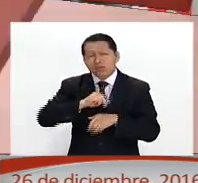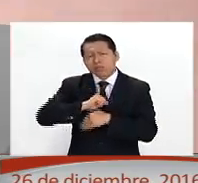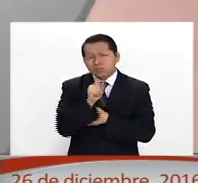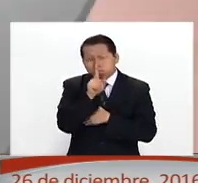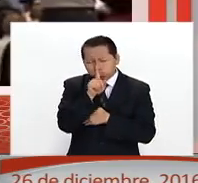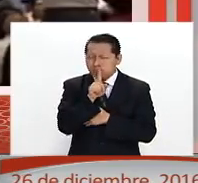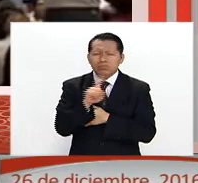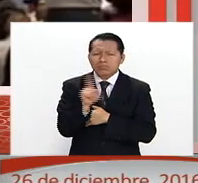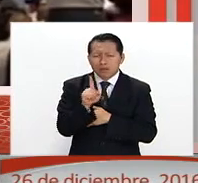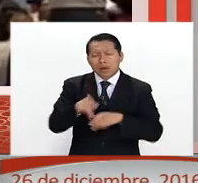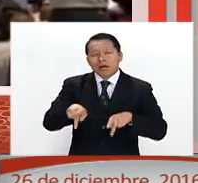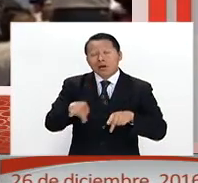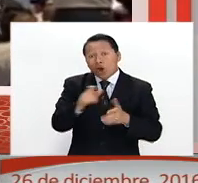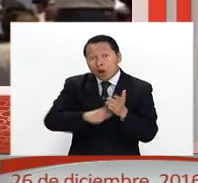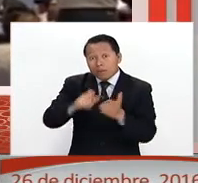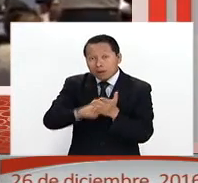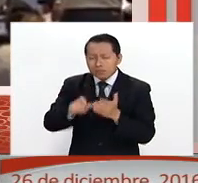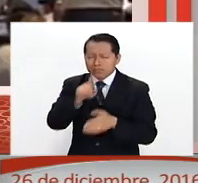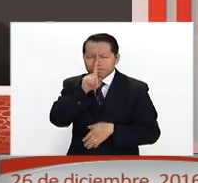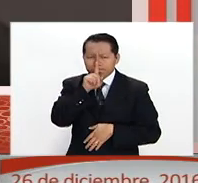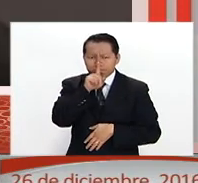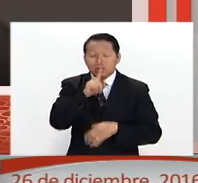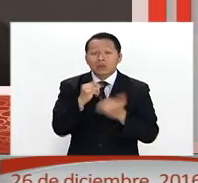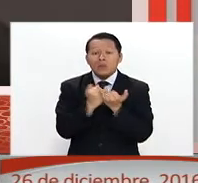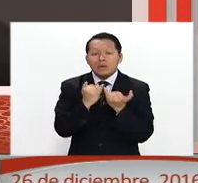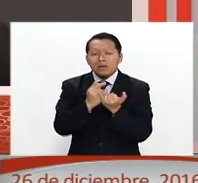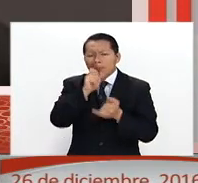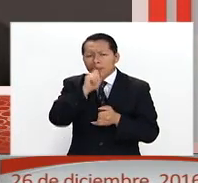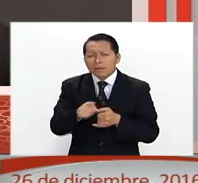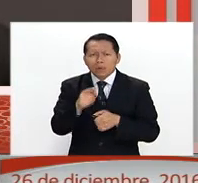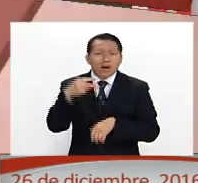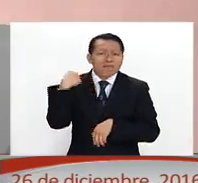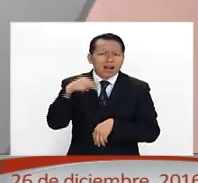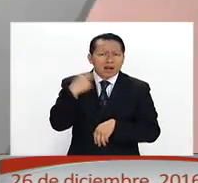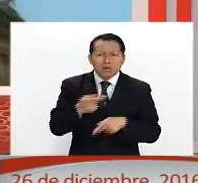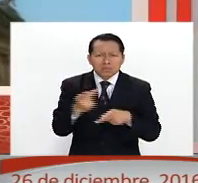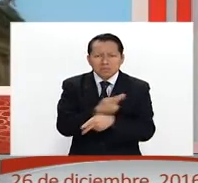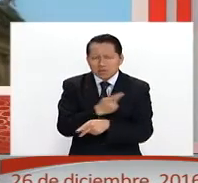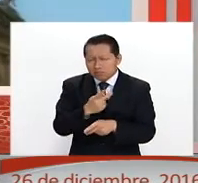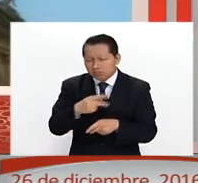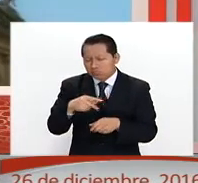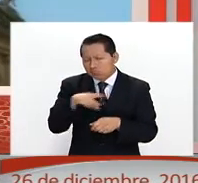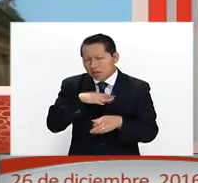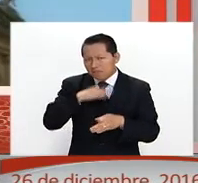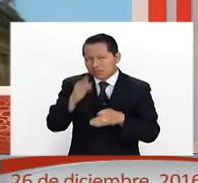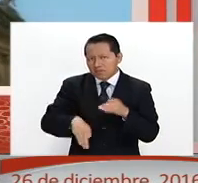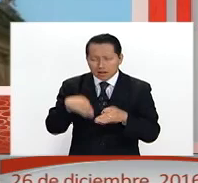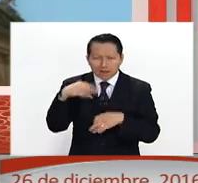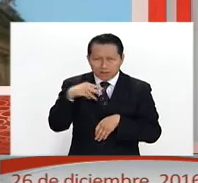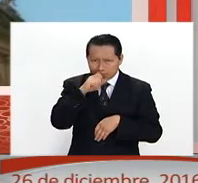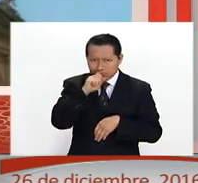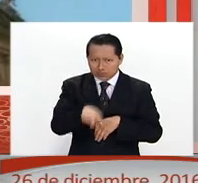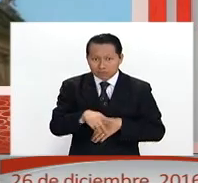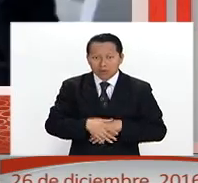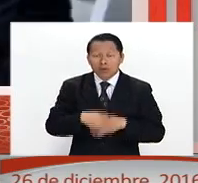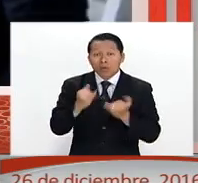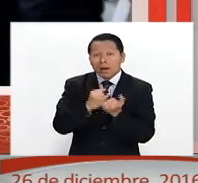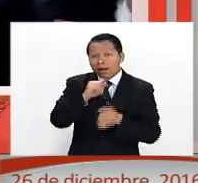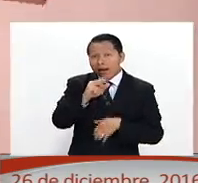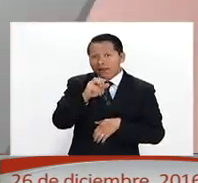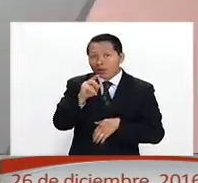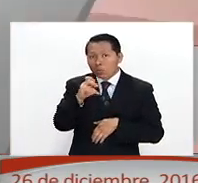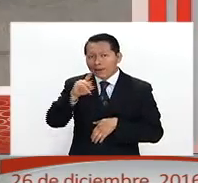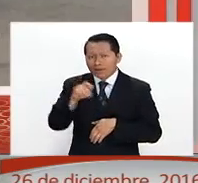pánico. No habrá deudas en Veracruz al final de la actual administración. En Costa Rica niegan estancia legal de Javier